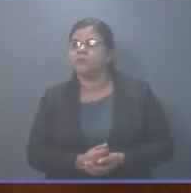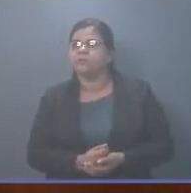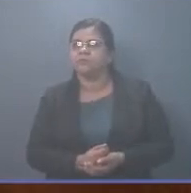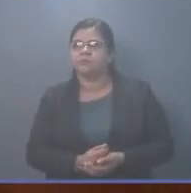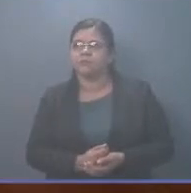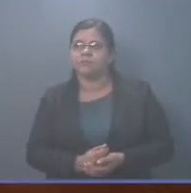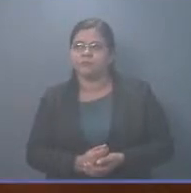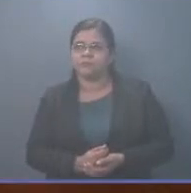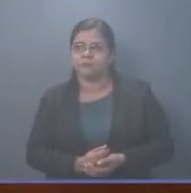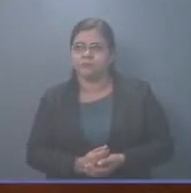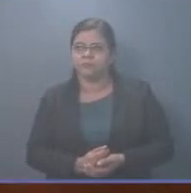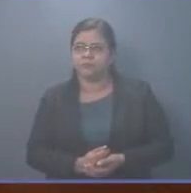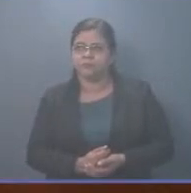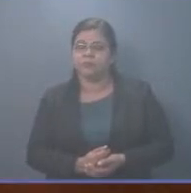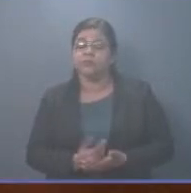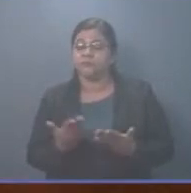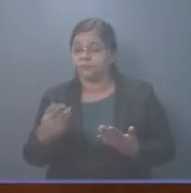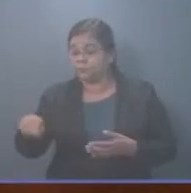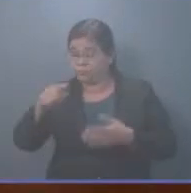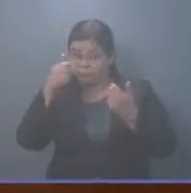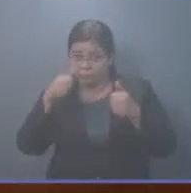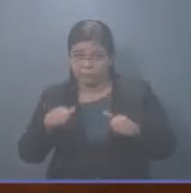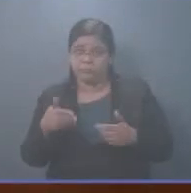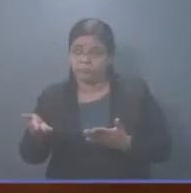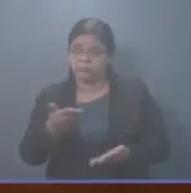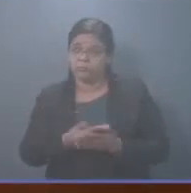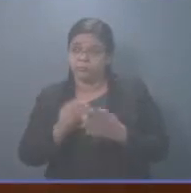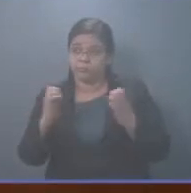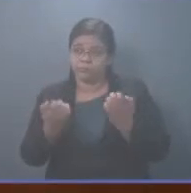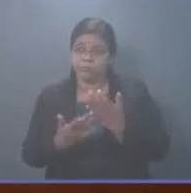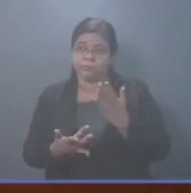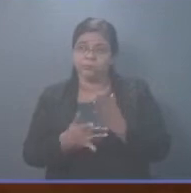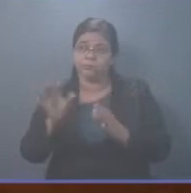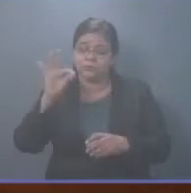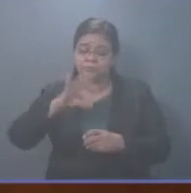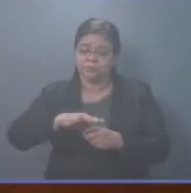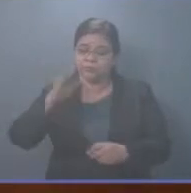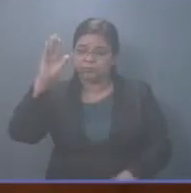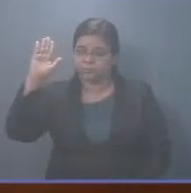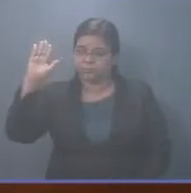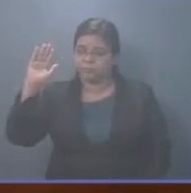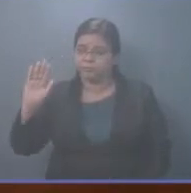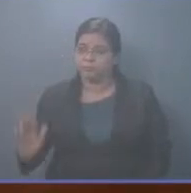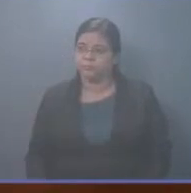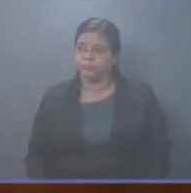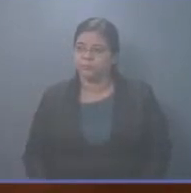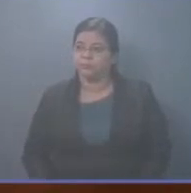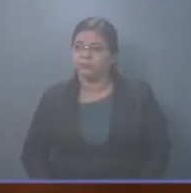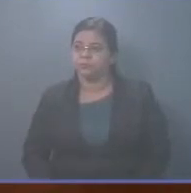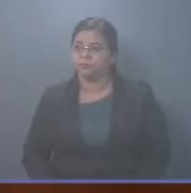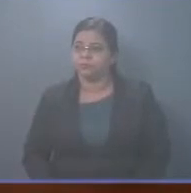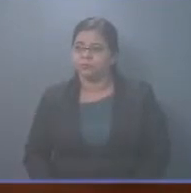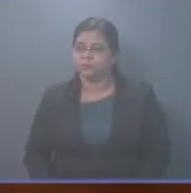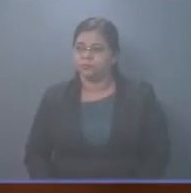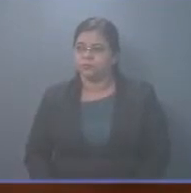Bueno, los que estén de acuerdo con la propuesta del equipo técnico, favor emitir su voto.